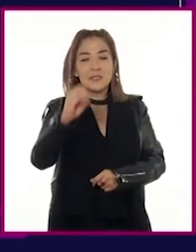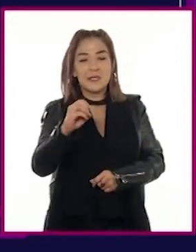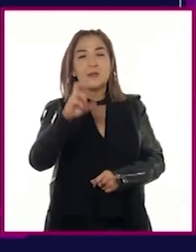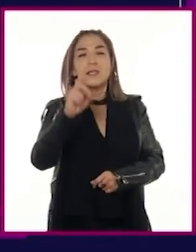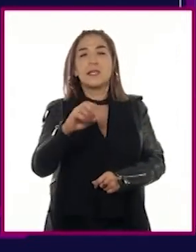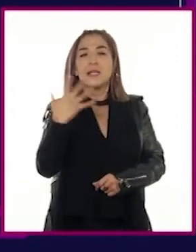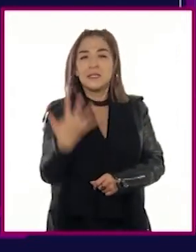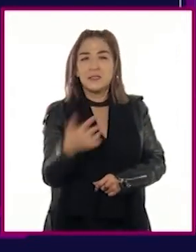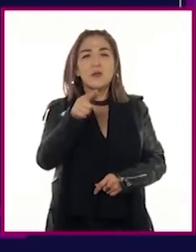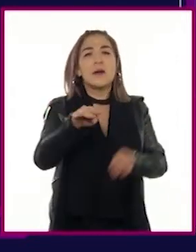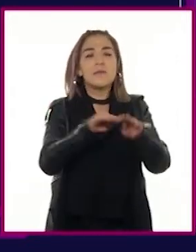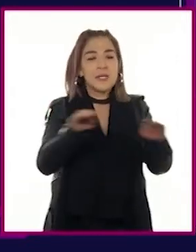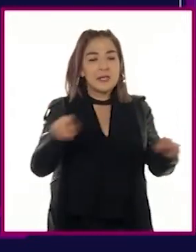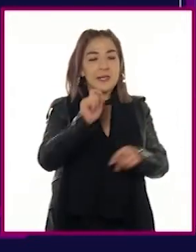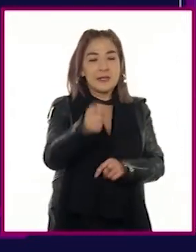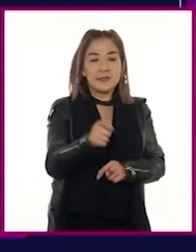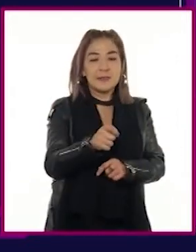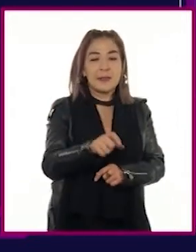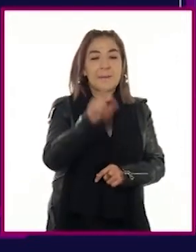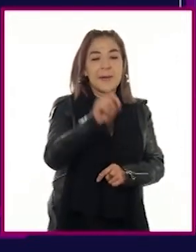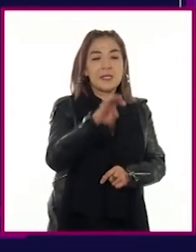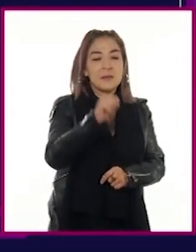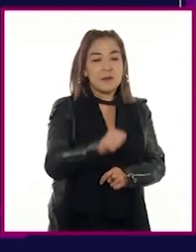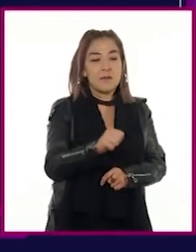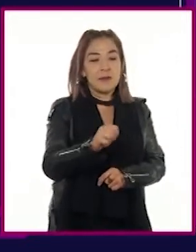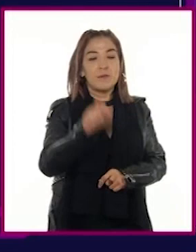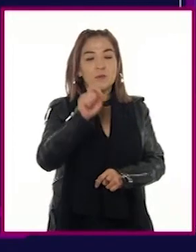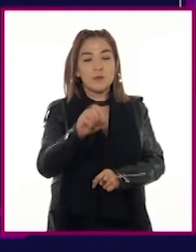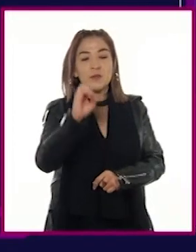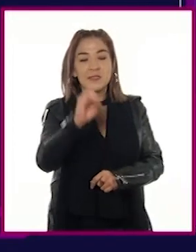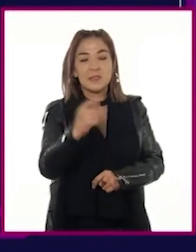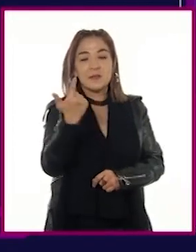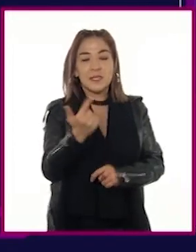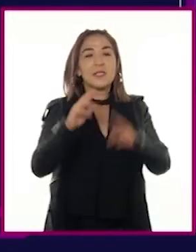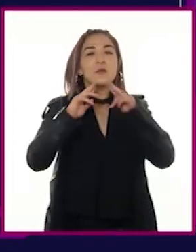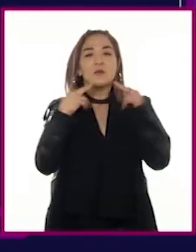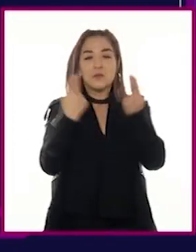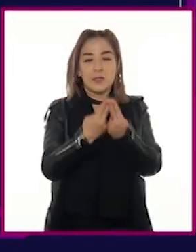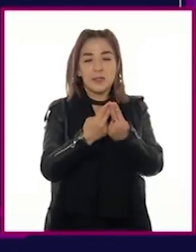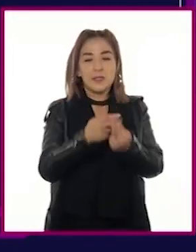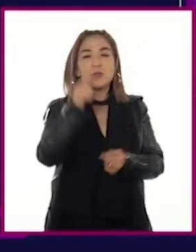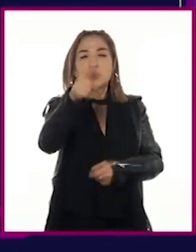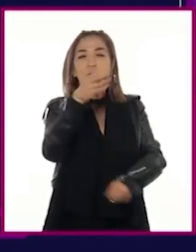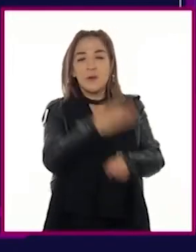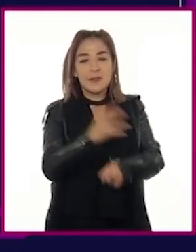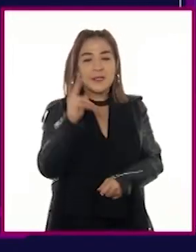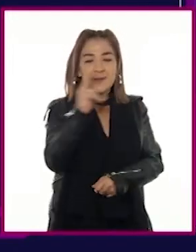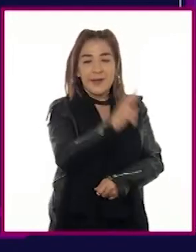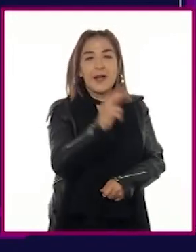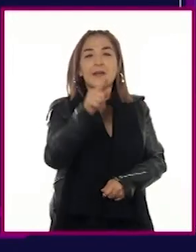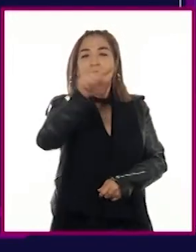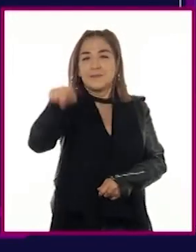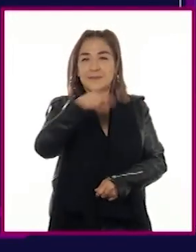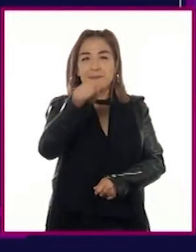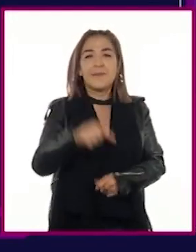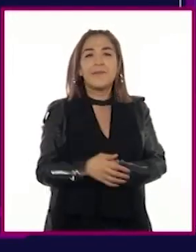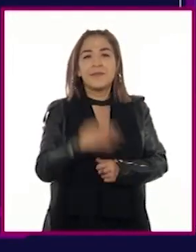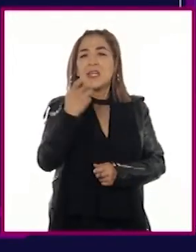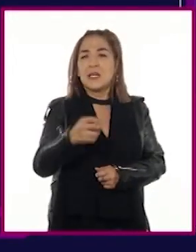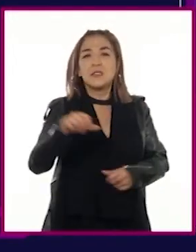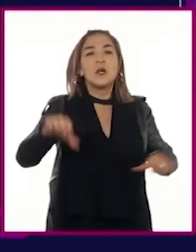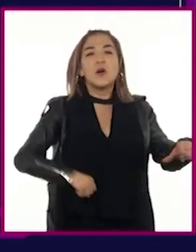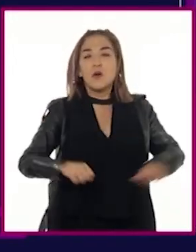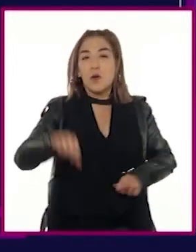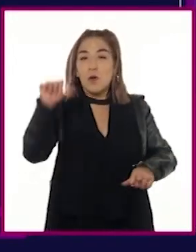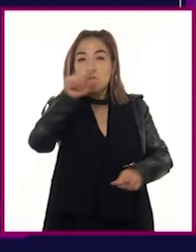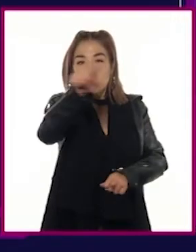El perímetro es 29.07 unidades. Como pudieron observar, alumnas y alumnos, el reto para